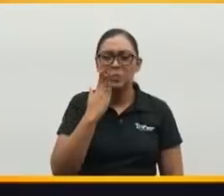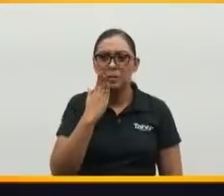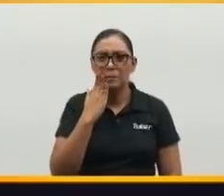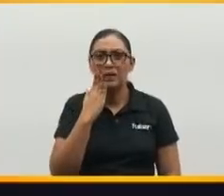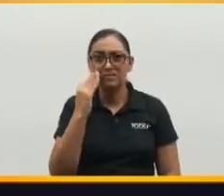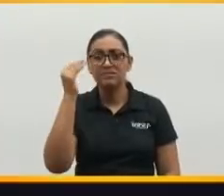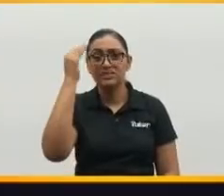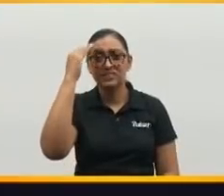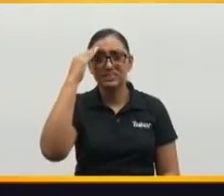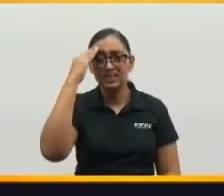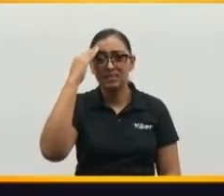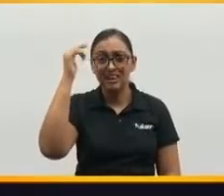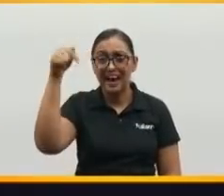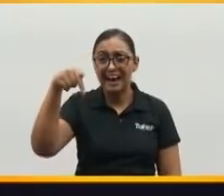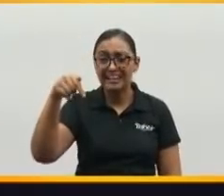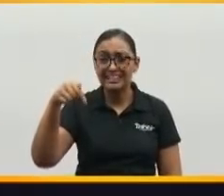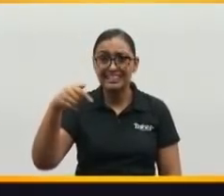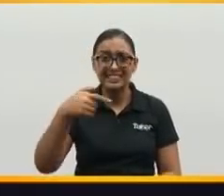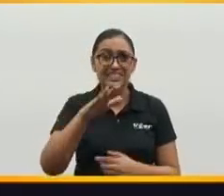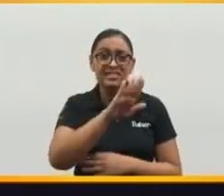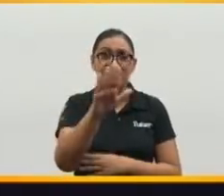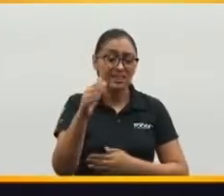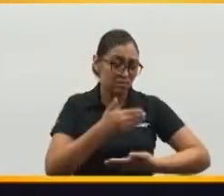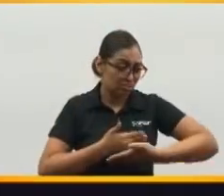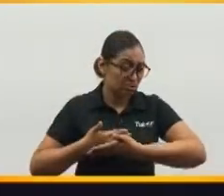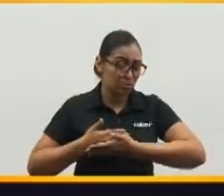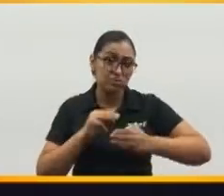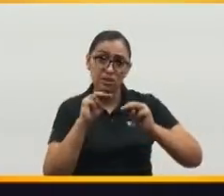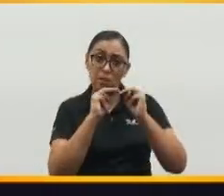pandilleros y no saben qué hacer.